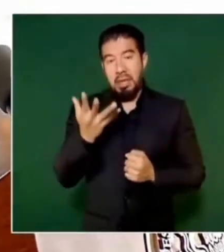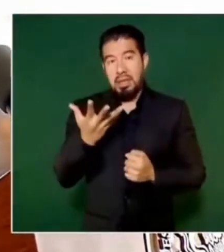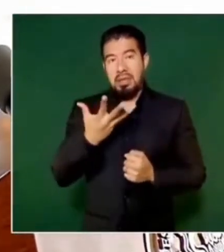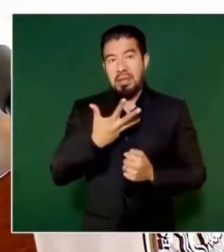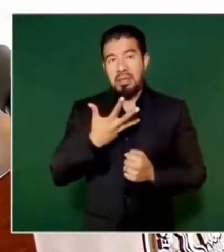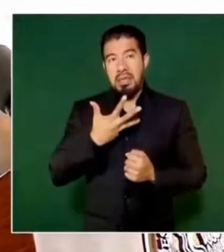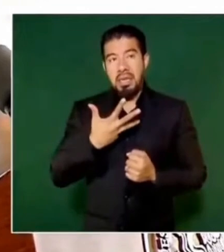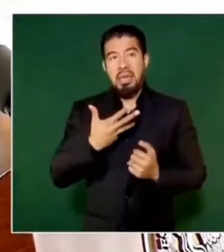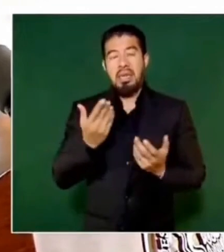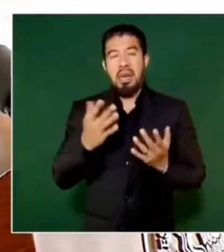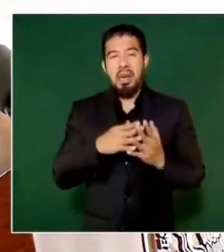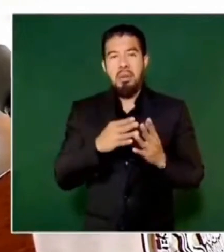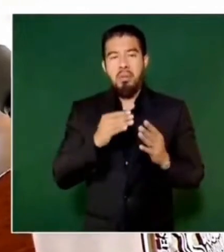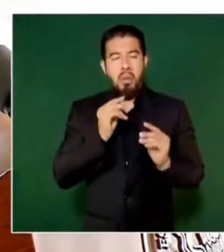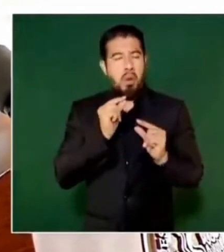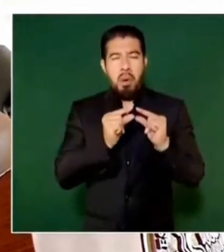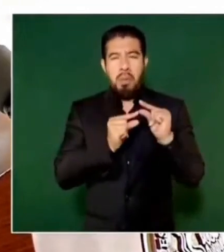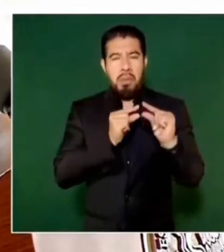cambiando,